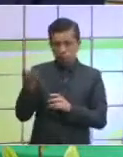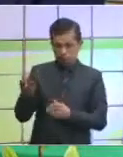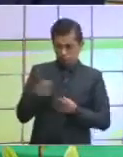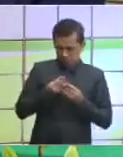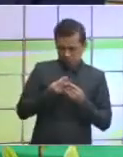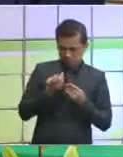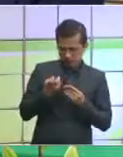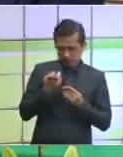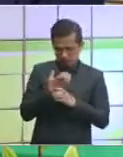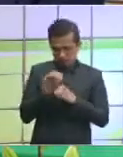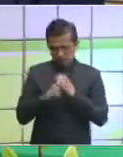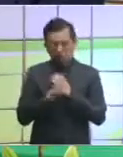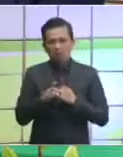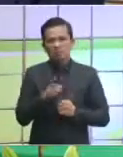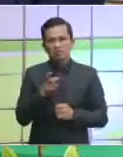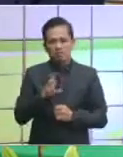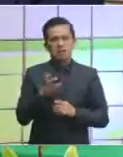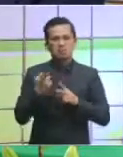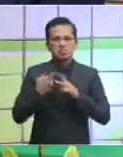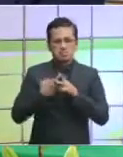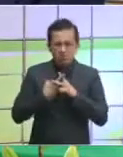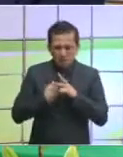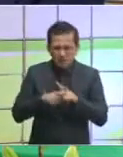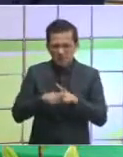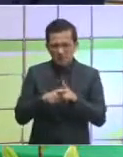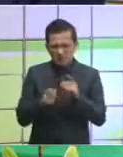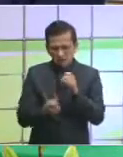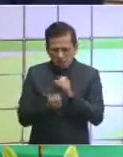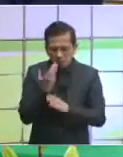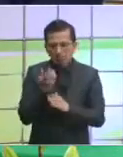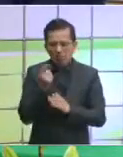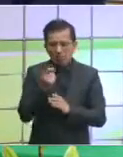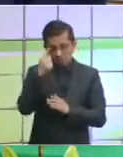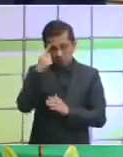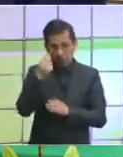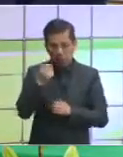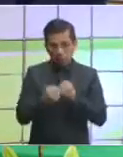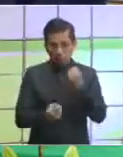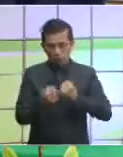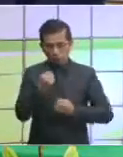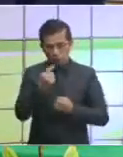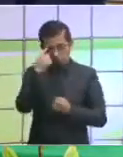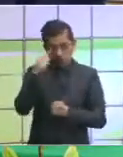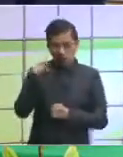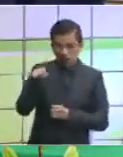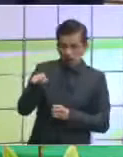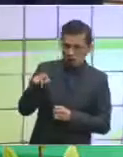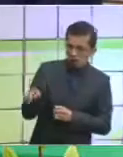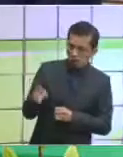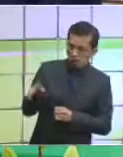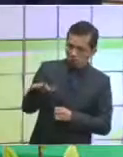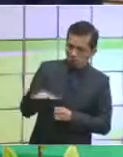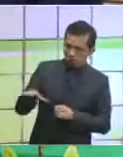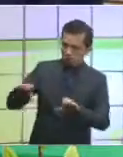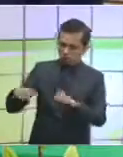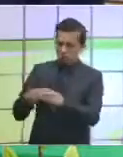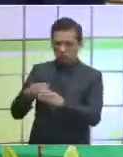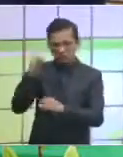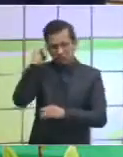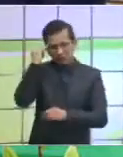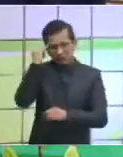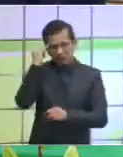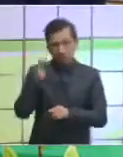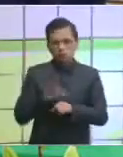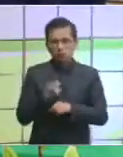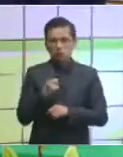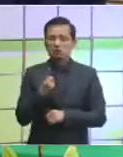integración está innovando por lo menos en lo que es la justicia para pueblos y comunidades indígenas porque hemos iniciado